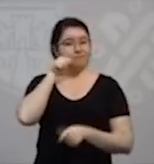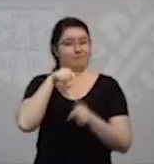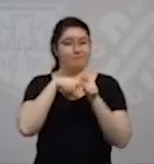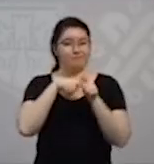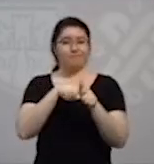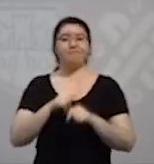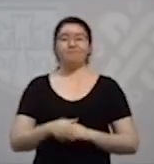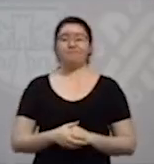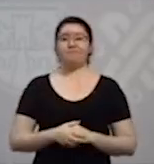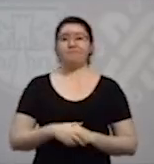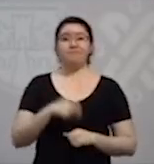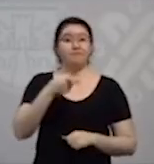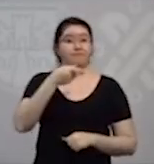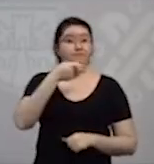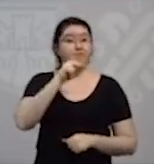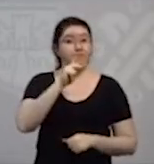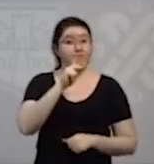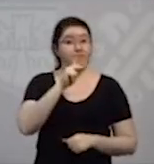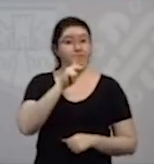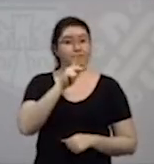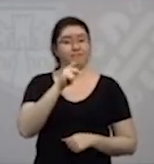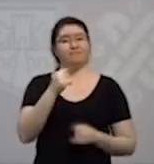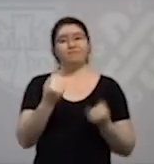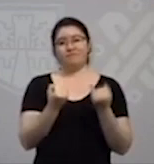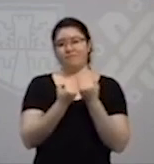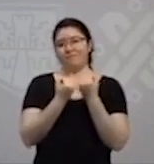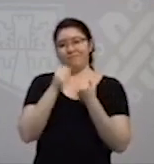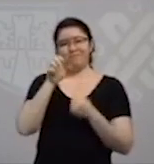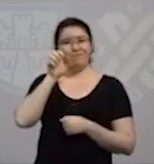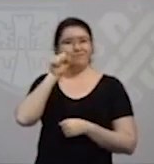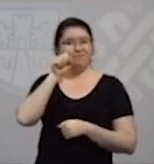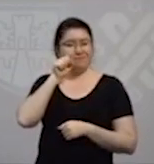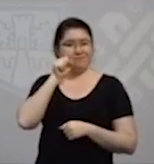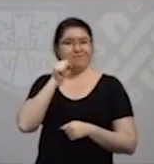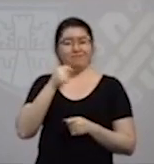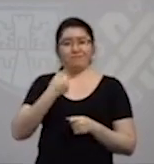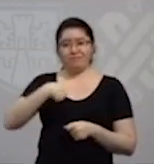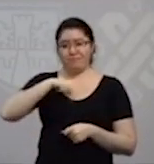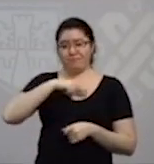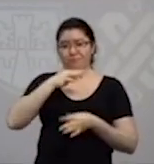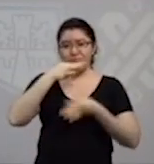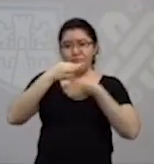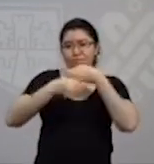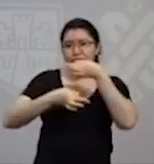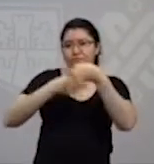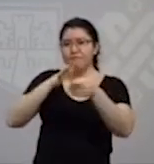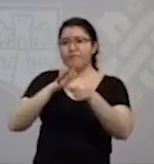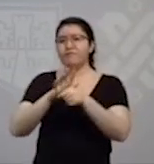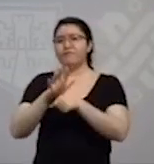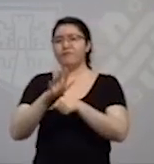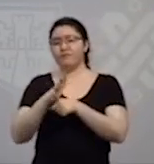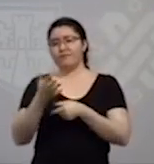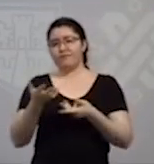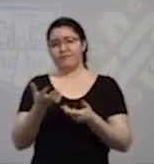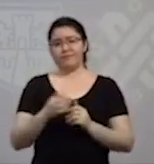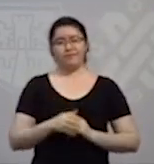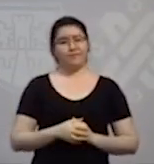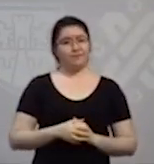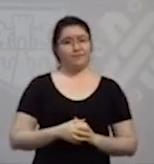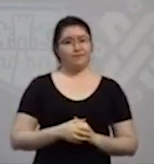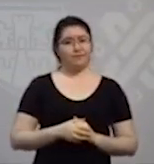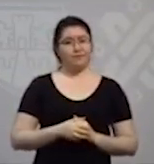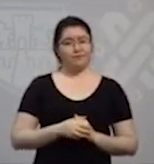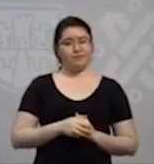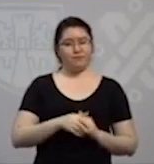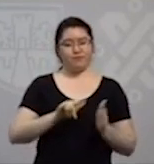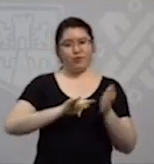La jefa de gobierno, Claudia Sheinbaum, anunció que la Ciudad de México mantendrá el semáforo naranja durante la semana del 7 al 11 de